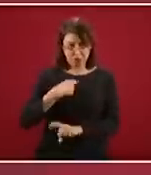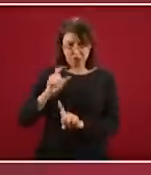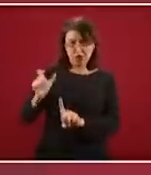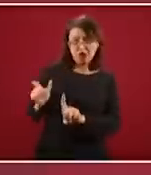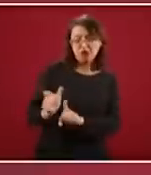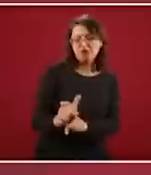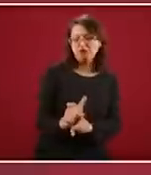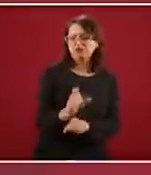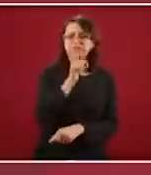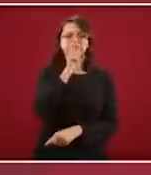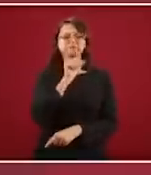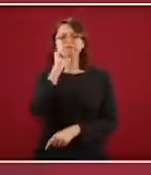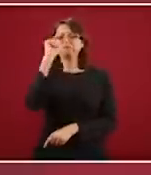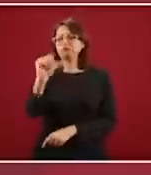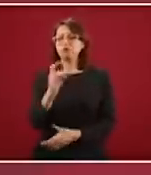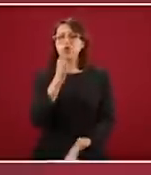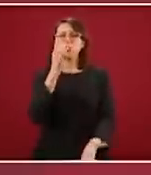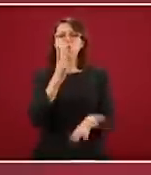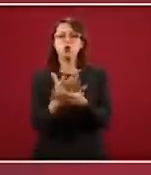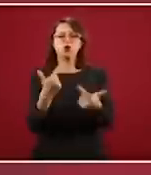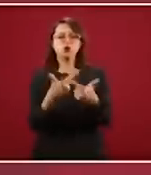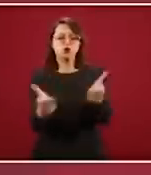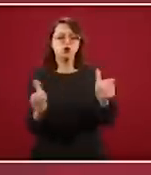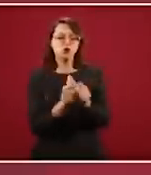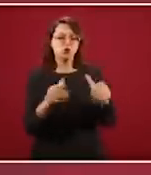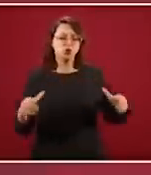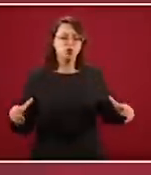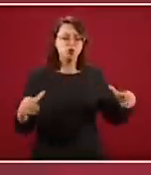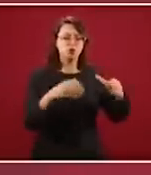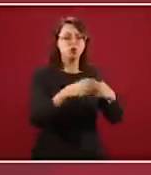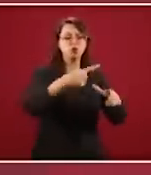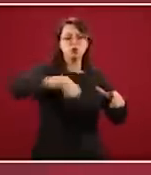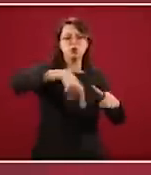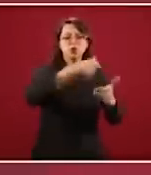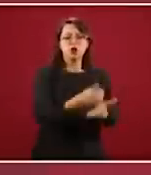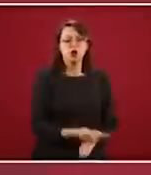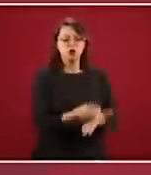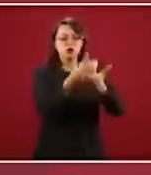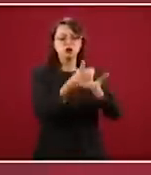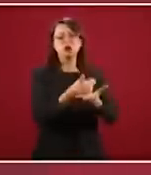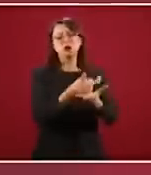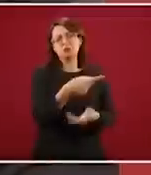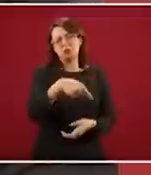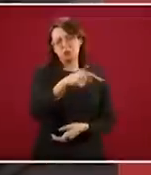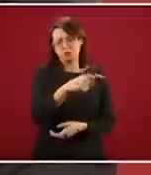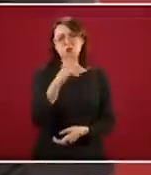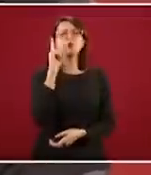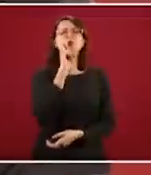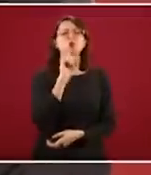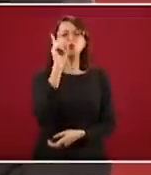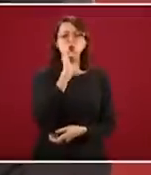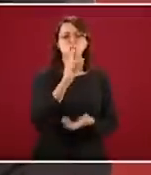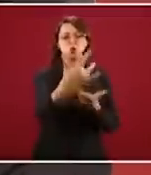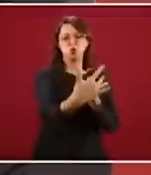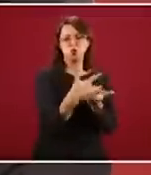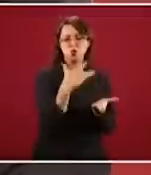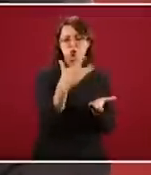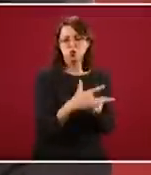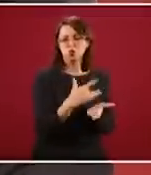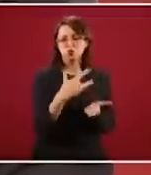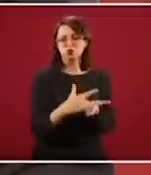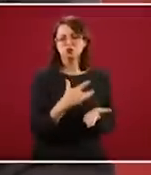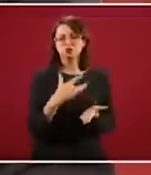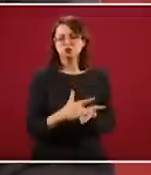una ayudantía, por lo general son mujeres que me apoyan, como su nombre